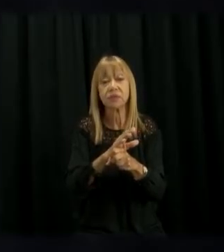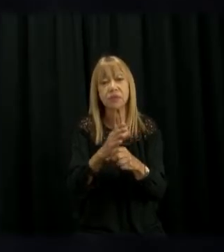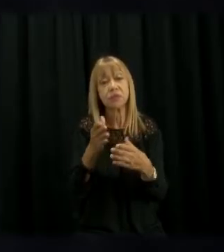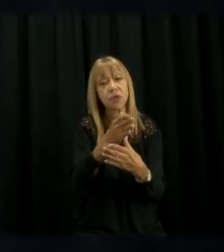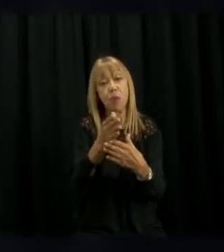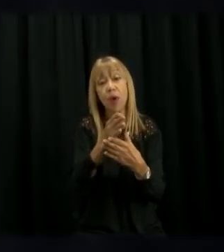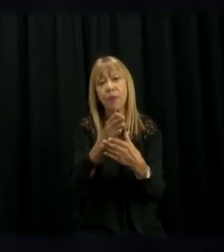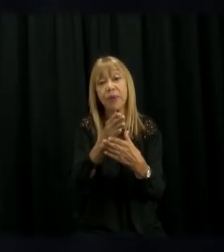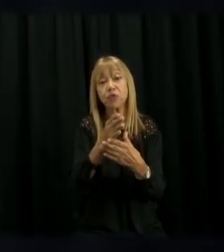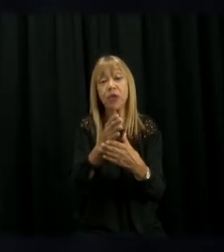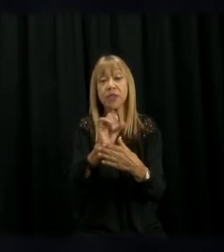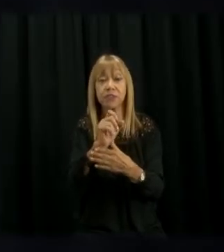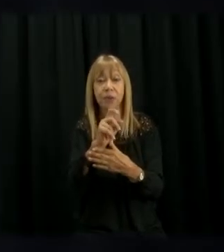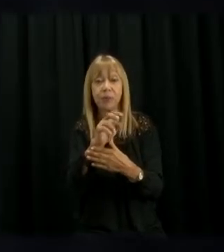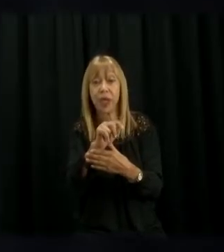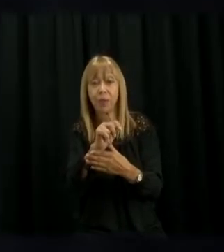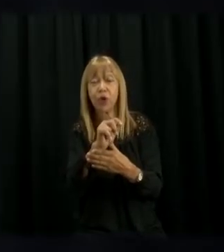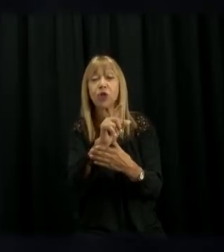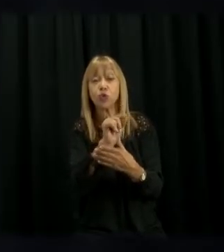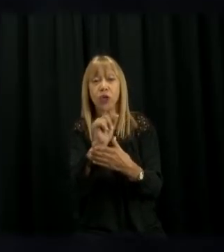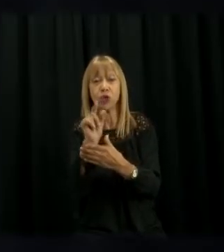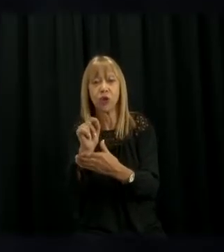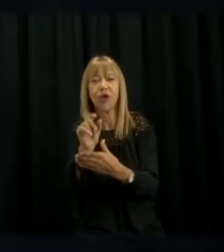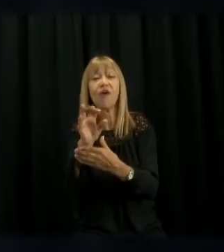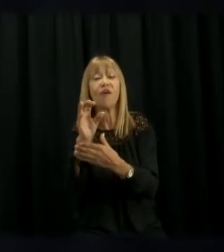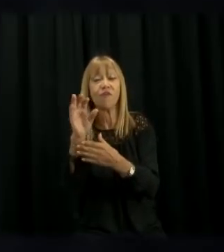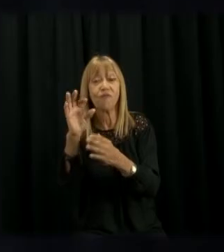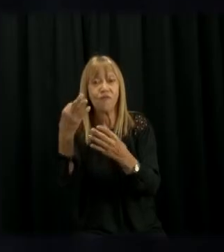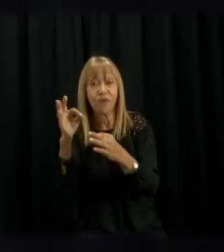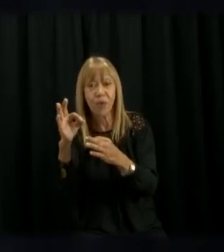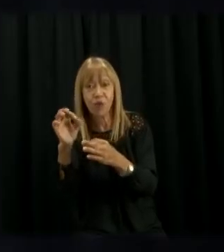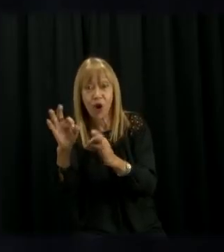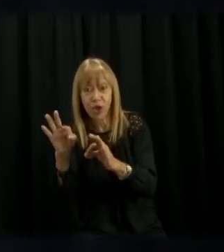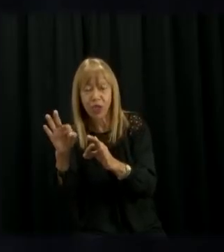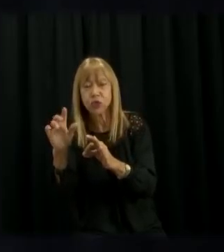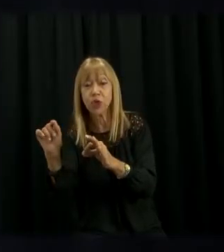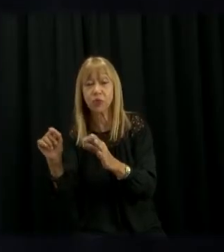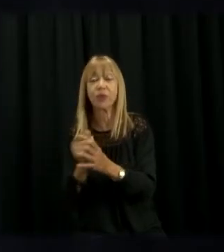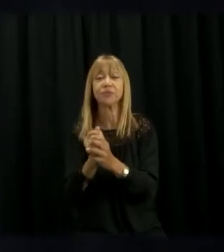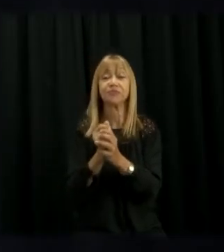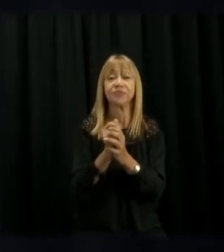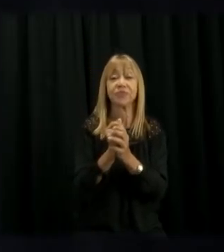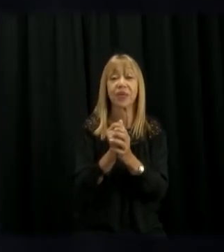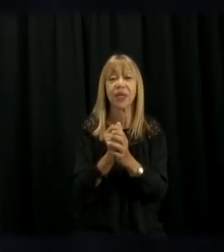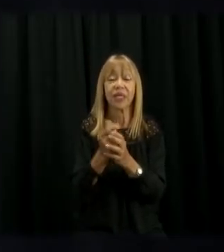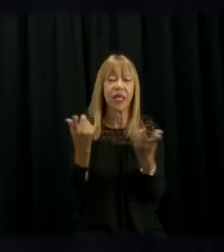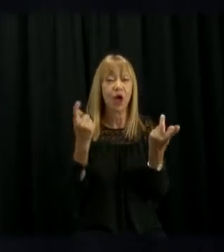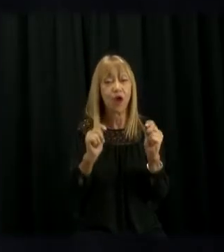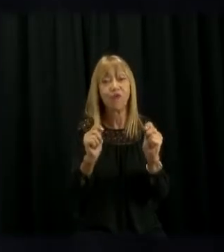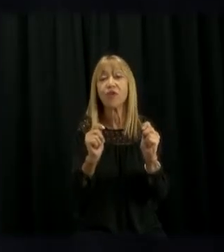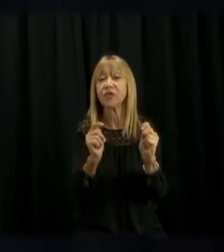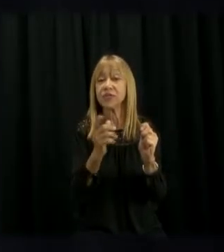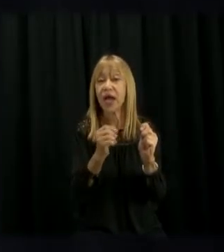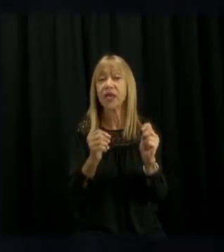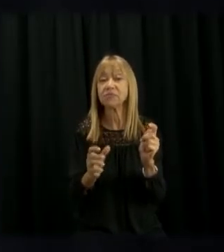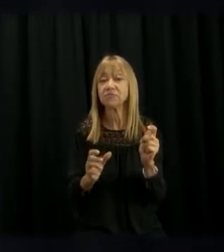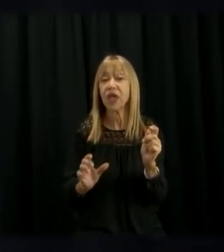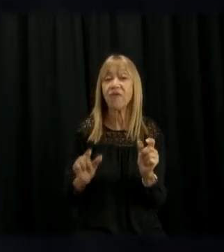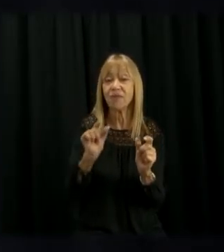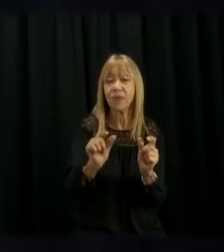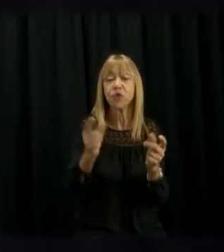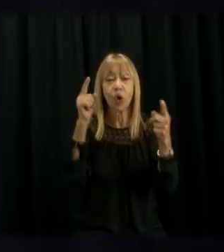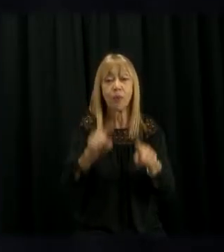ola luego de la primera para entre septiembre del 2020 y febrero del 2021. A pesar de estos